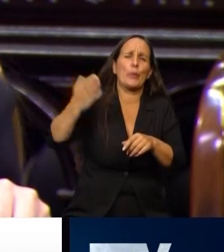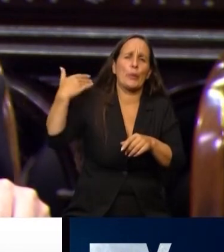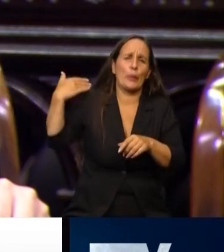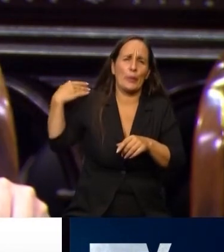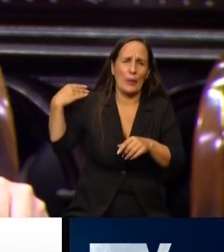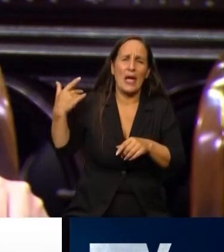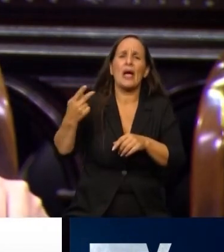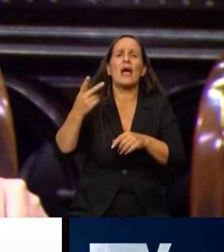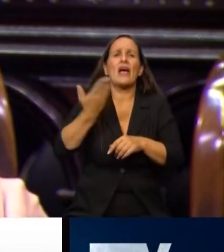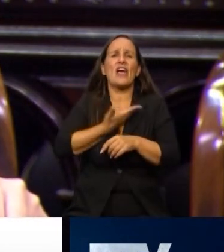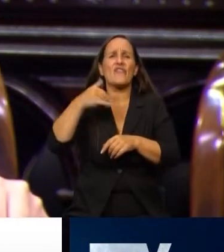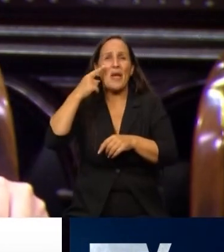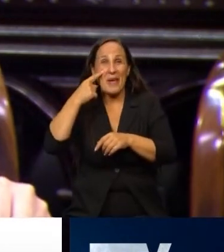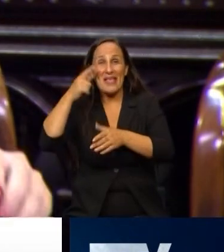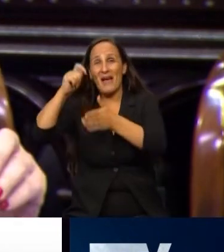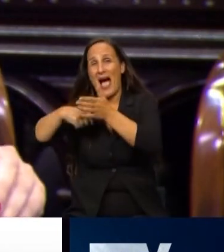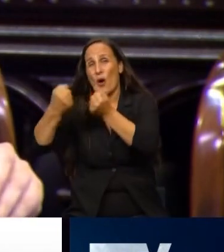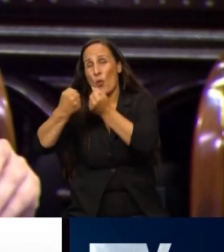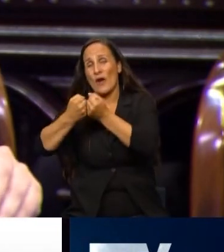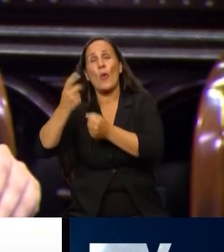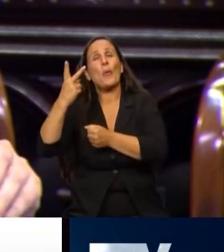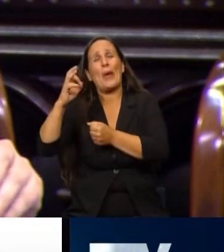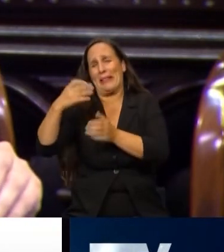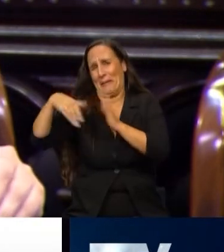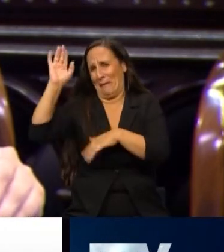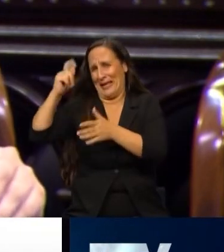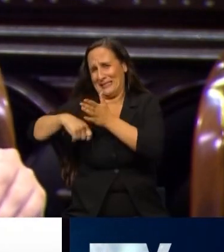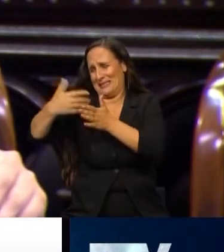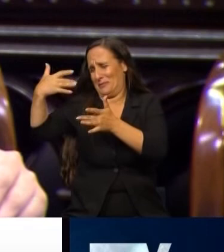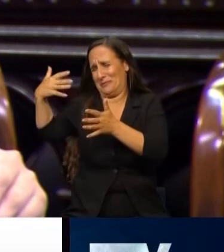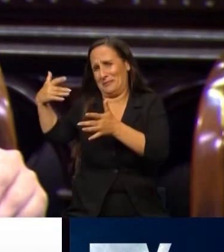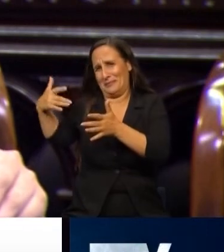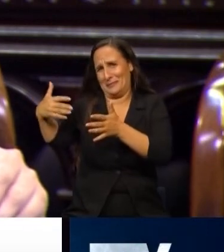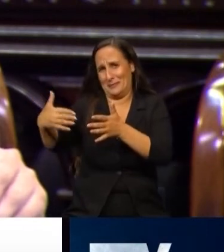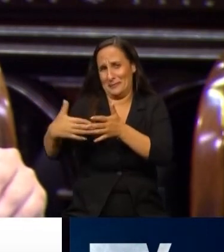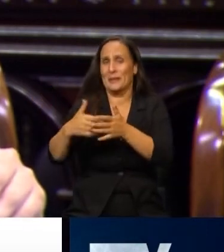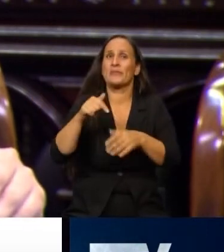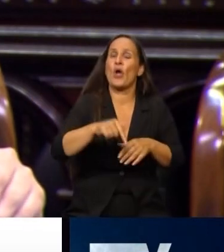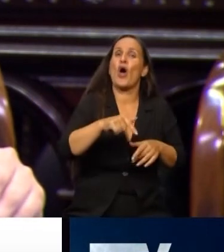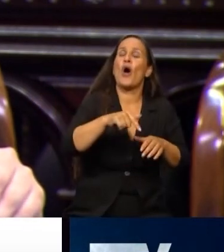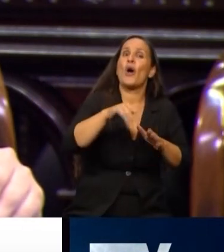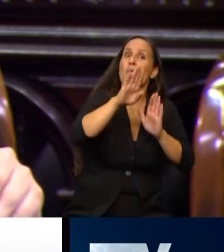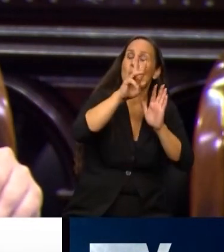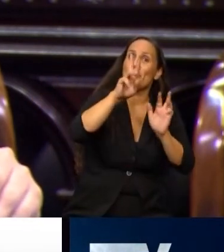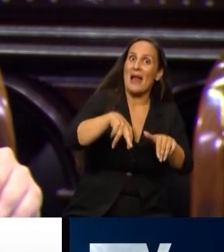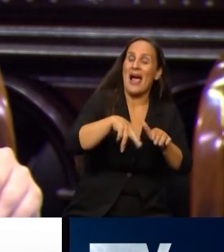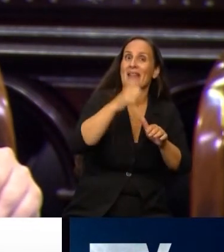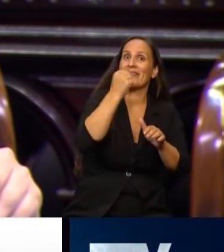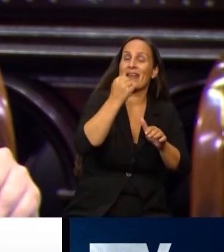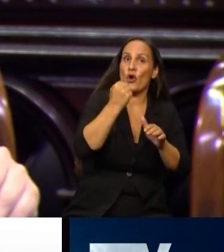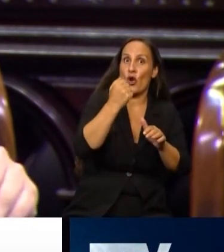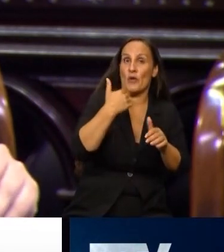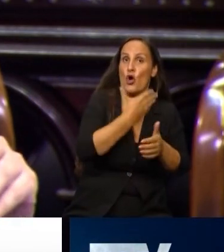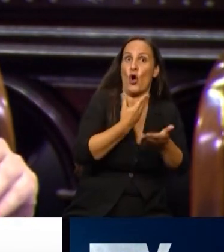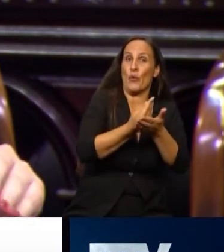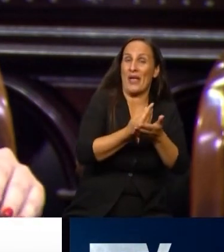20 acuerdos firmados con el Fondo Monetario. Y la respuesta al programa económico del gobierno, una vez más, es más inflación,